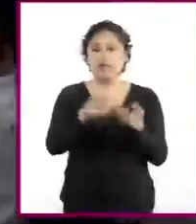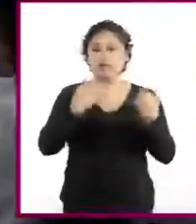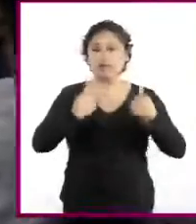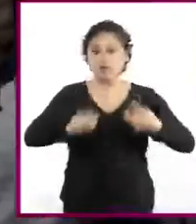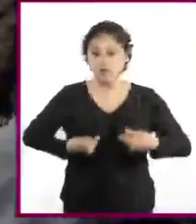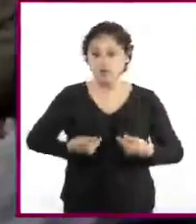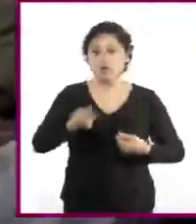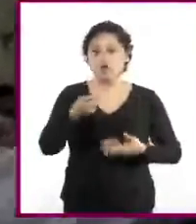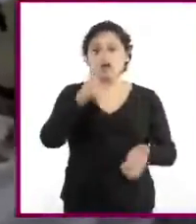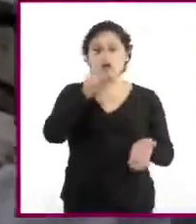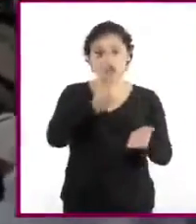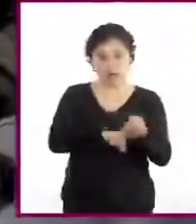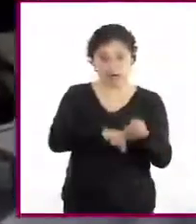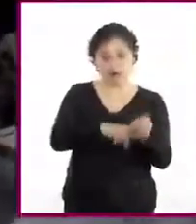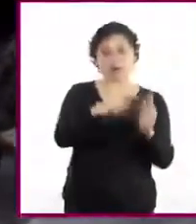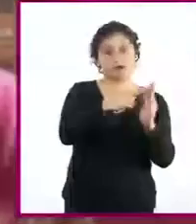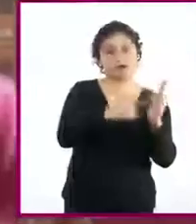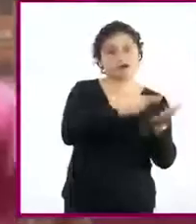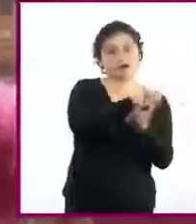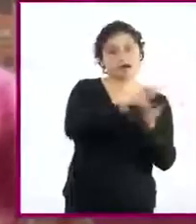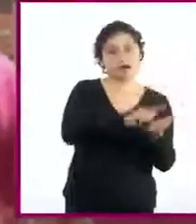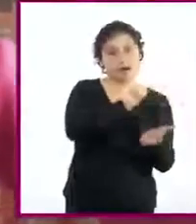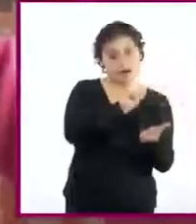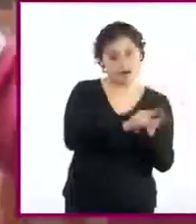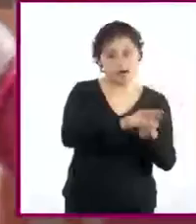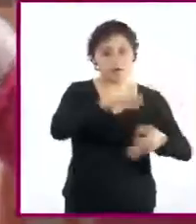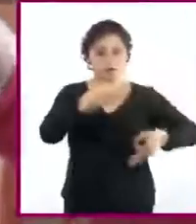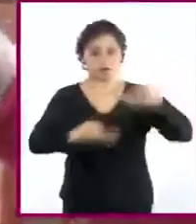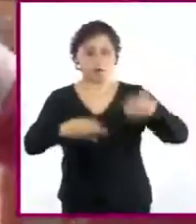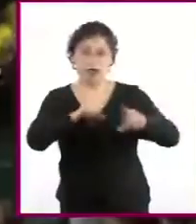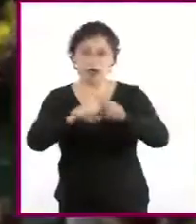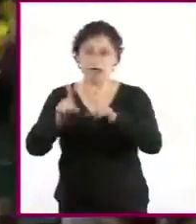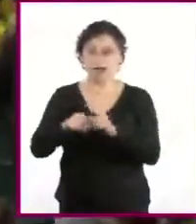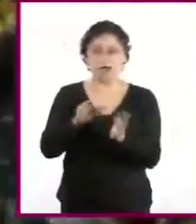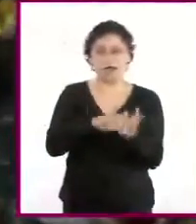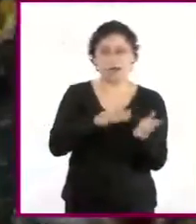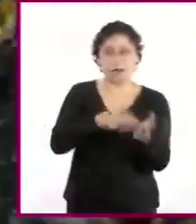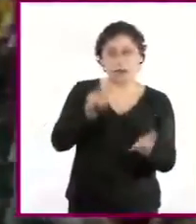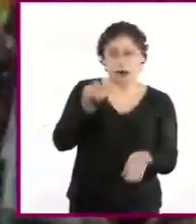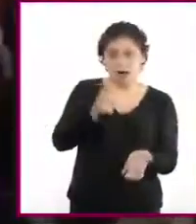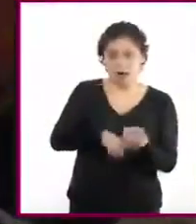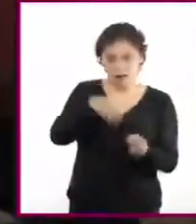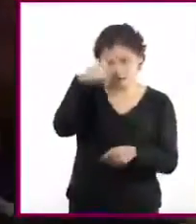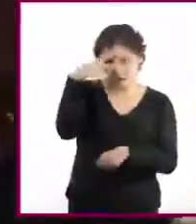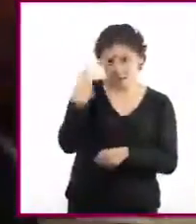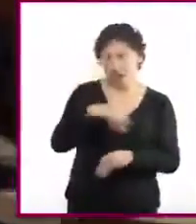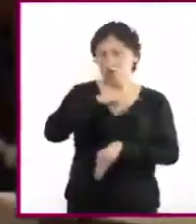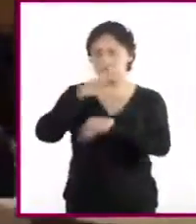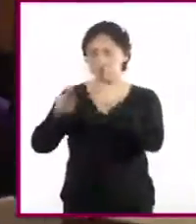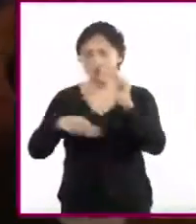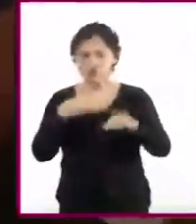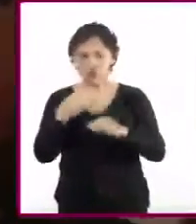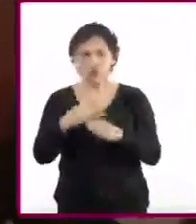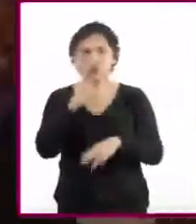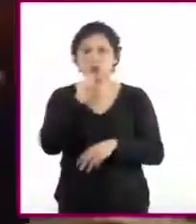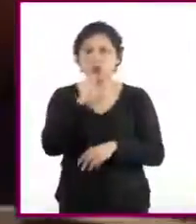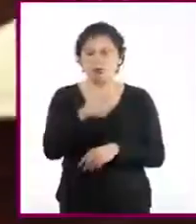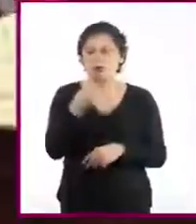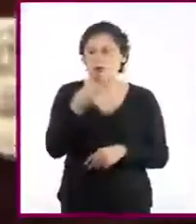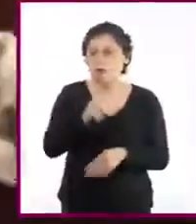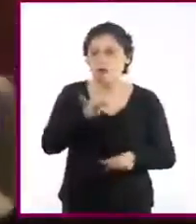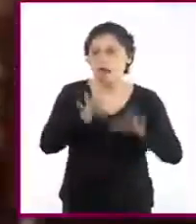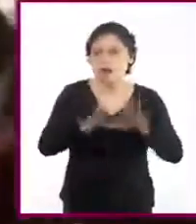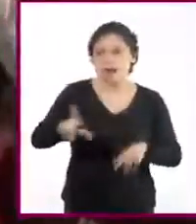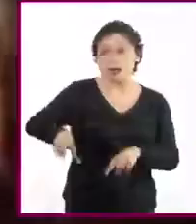están comprometidos en las normas jurídicas y en numerosos textos oficiales de México y el mundo, la tendencia de los gobiernos a